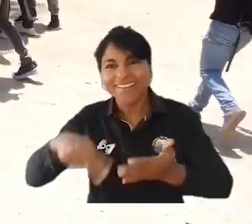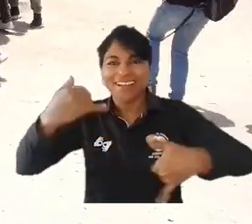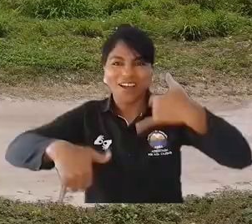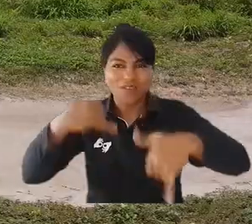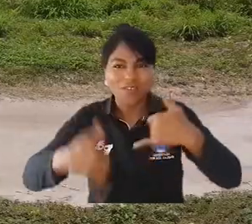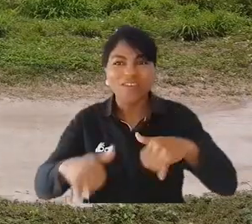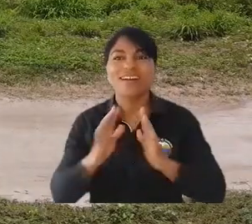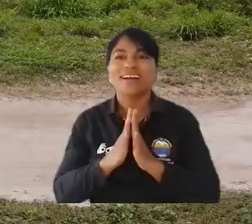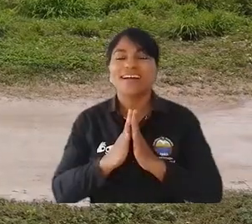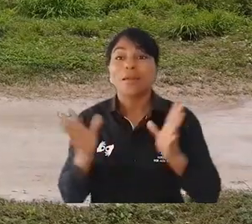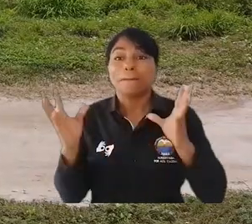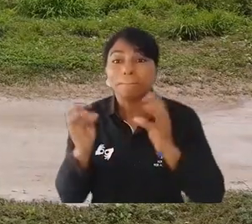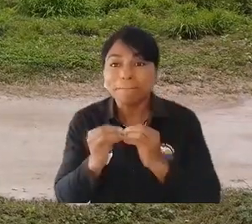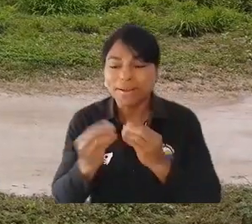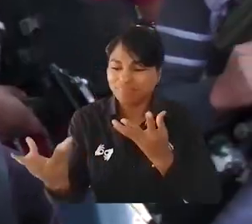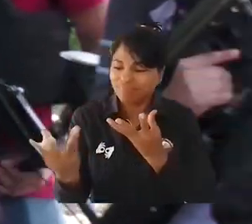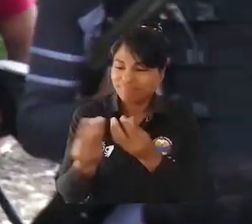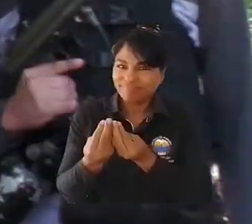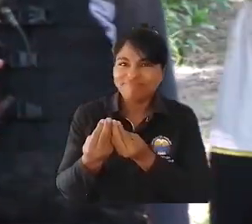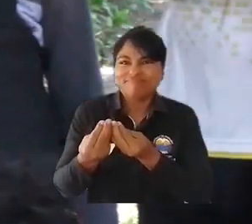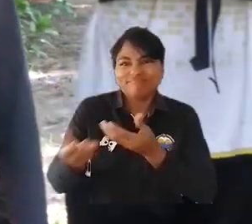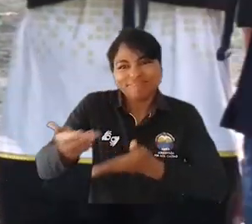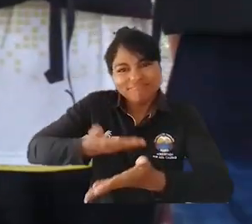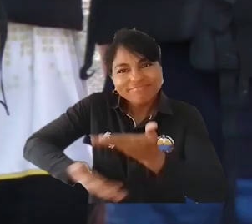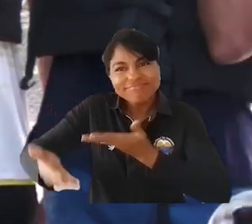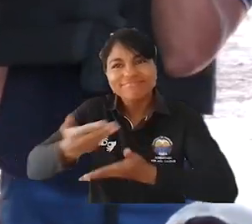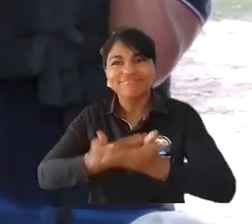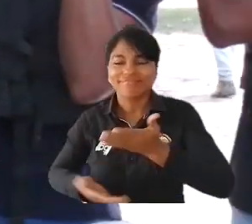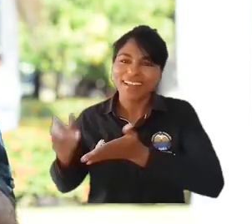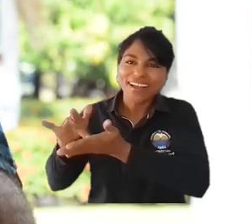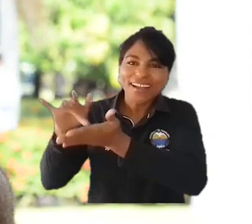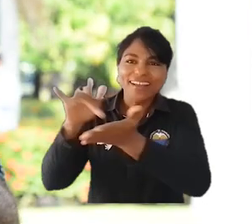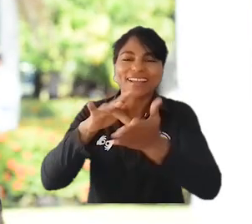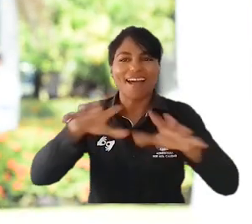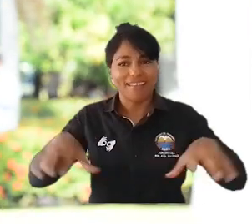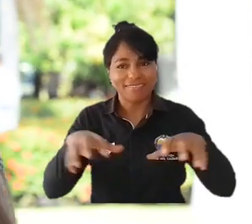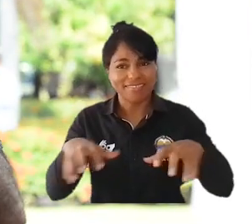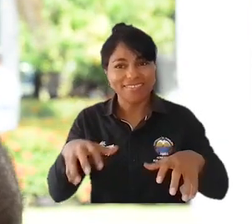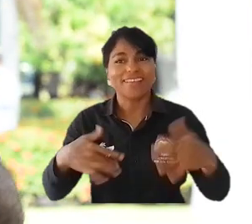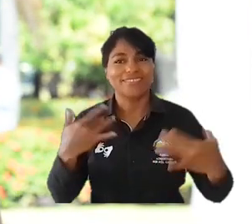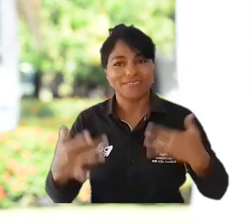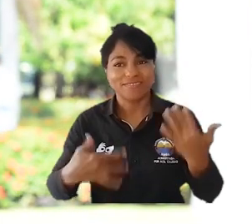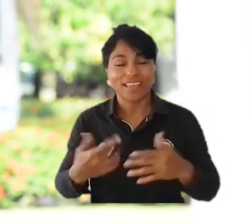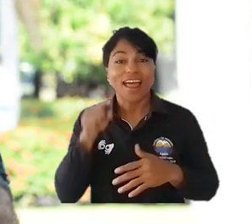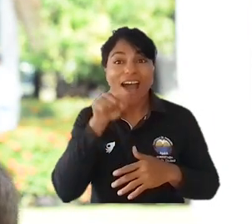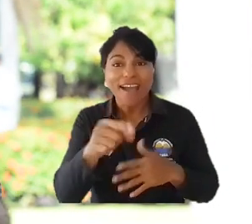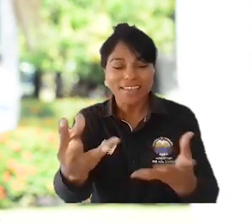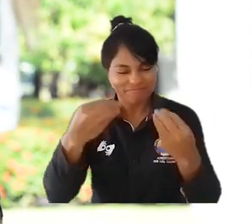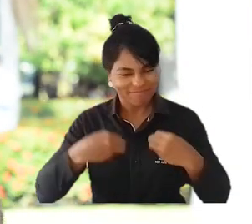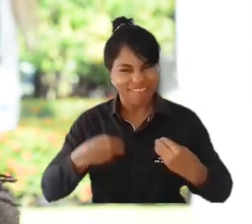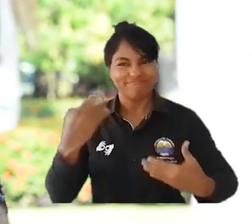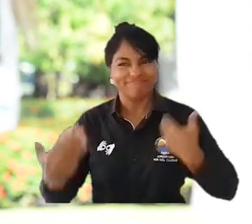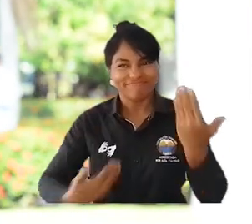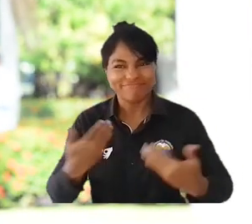ese espíritu de compañerismo, a participar de estas actividades. Ahí es donde verdaderamente encontramos la alegría, el bienestar